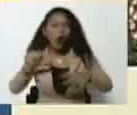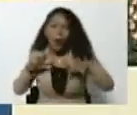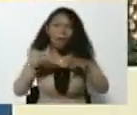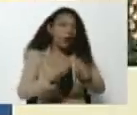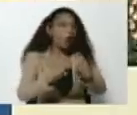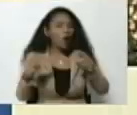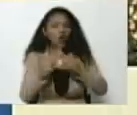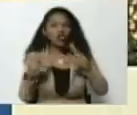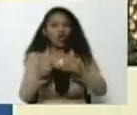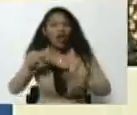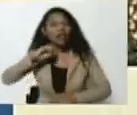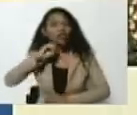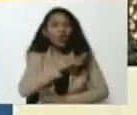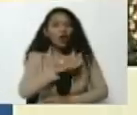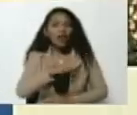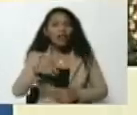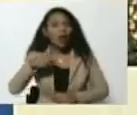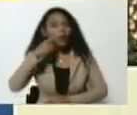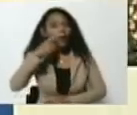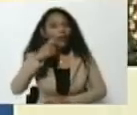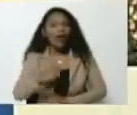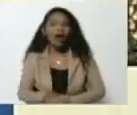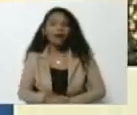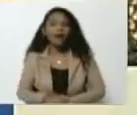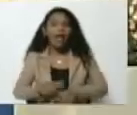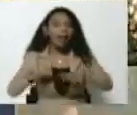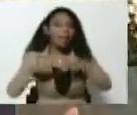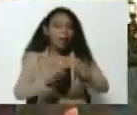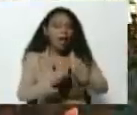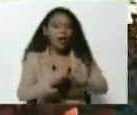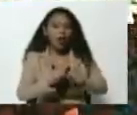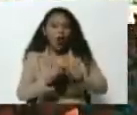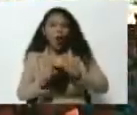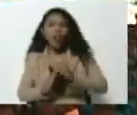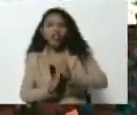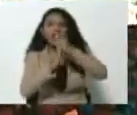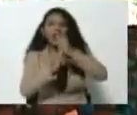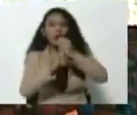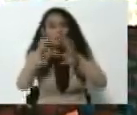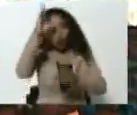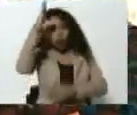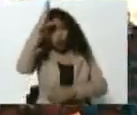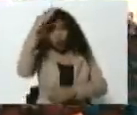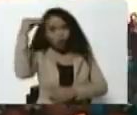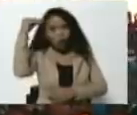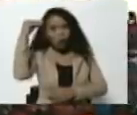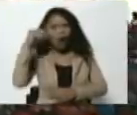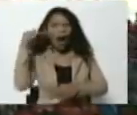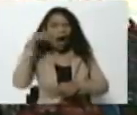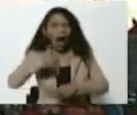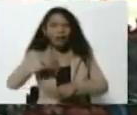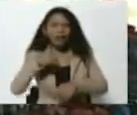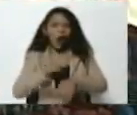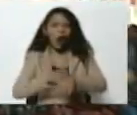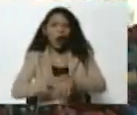conocido la historia de la humanidad, el imperio dirigido por Donald Trump, a esta